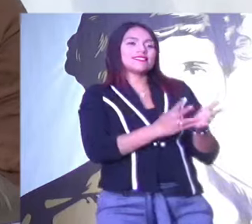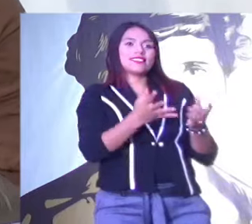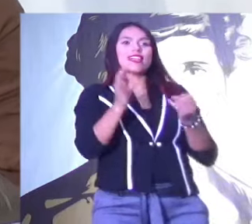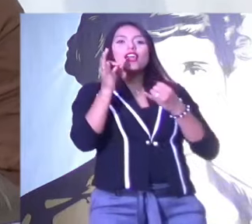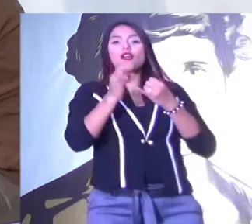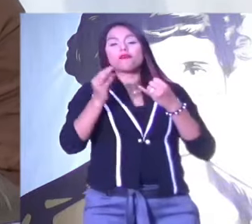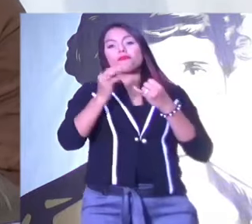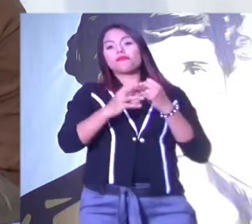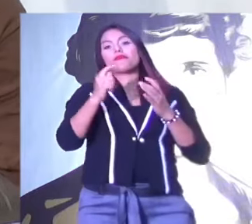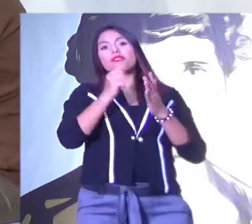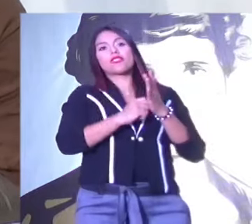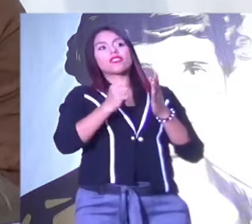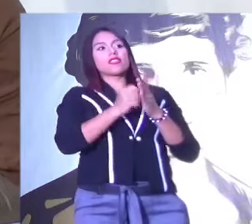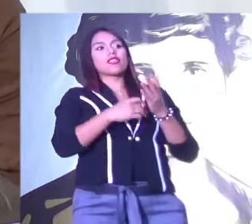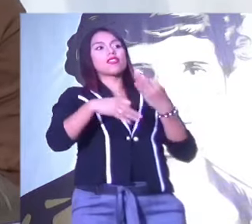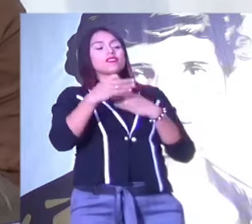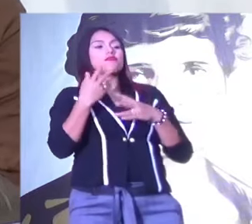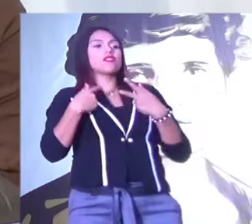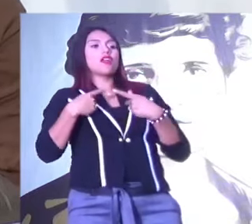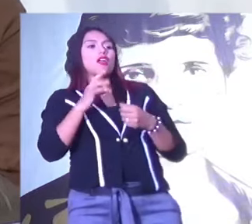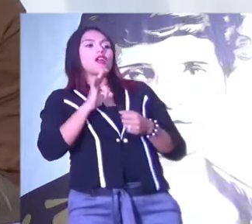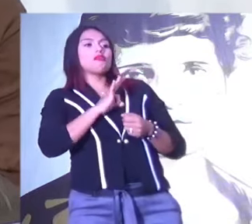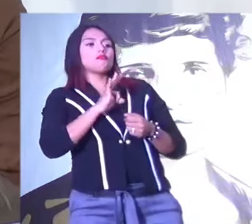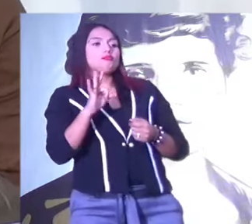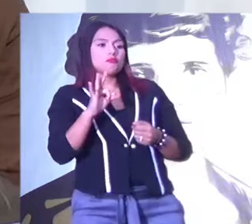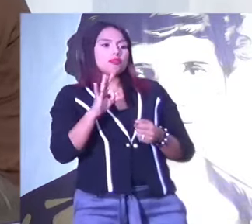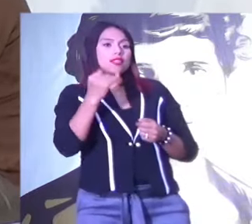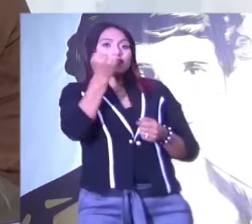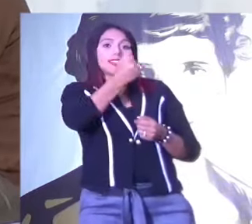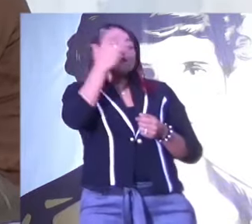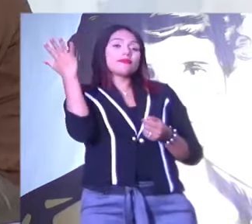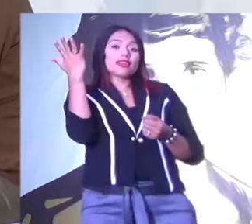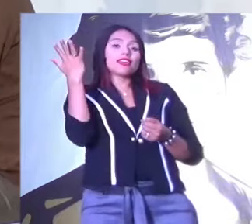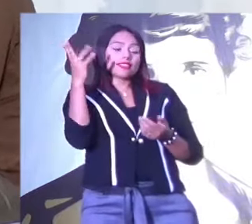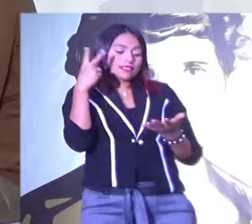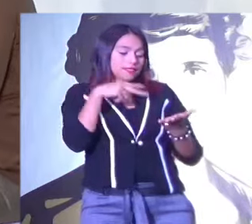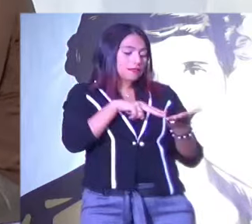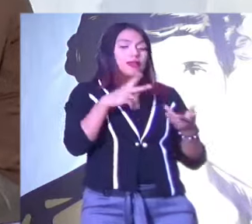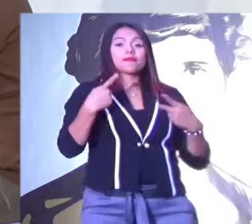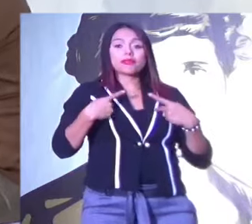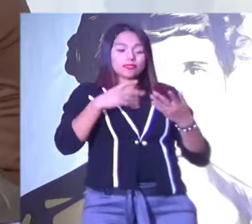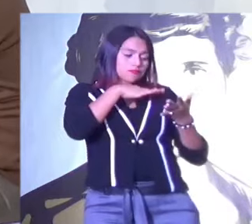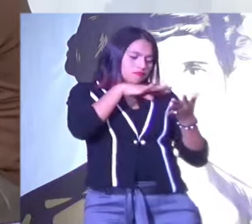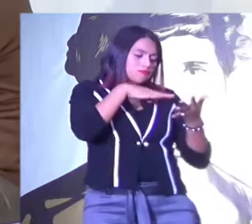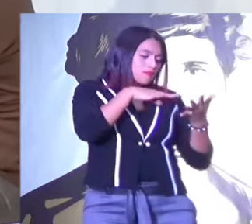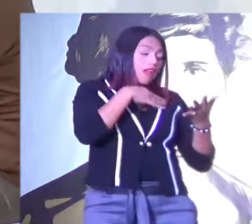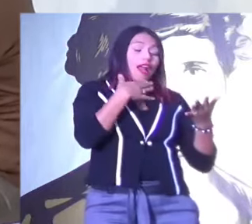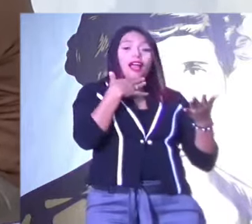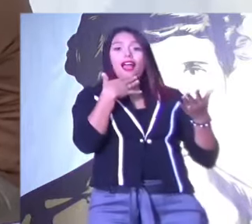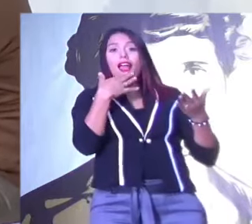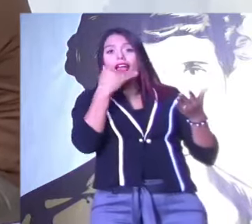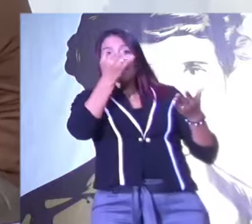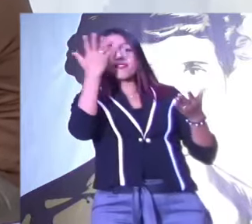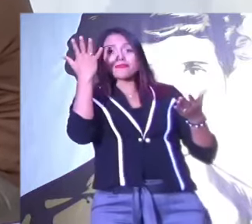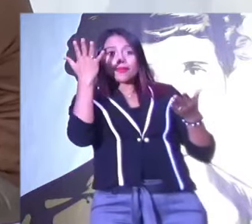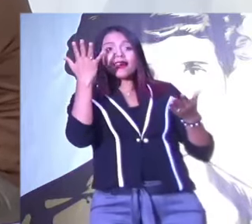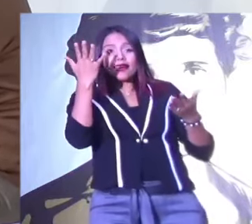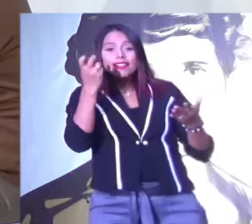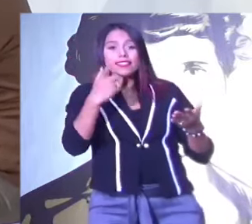Es el ideal de cualquier escritor que le gusten imágenes en el texto, ¿no? Porque este un epílogo, ¿no? Es el